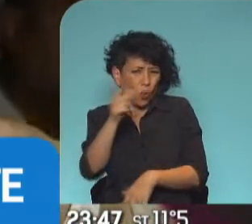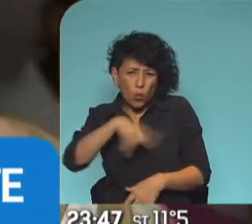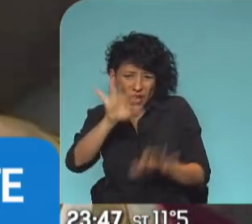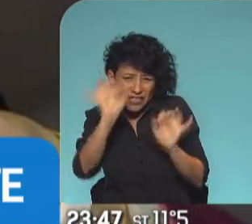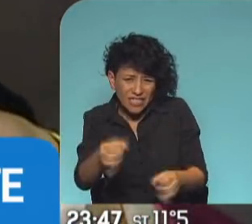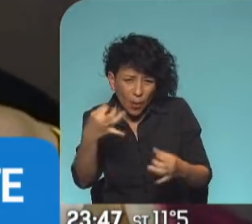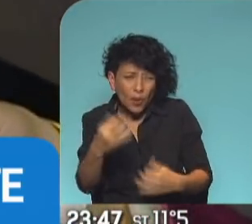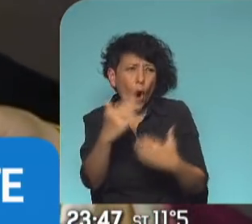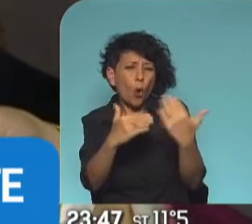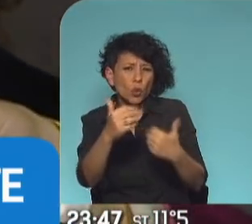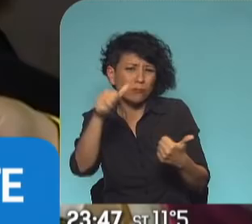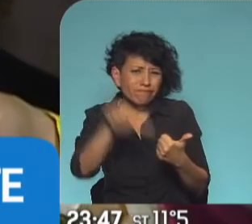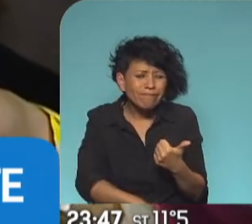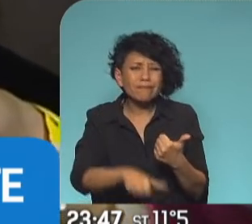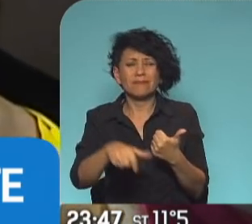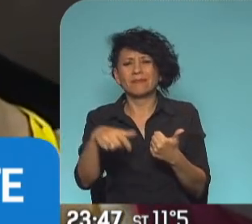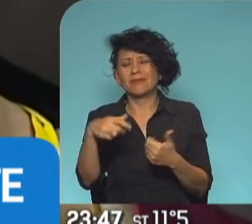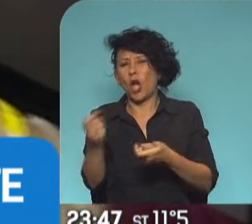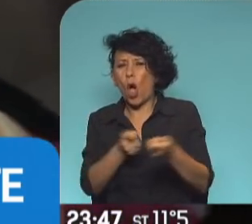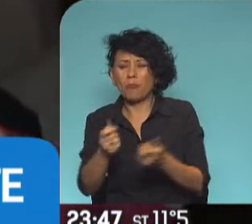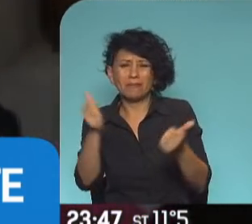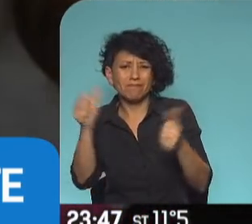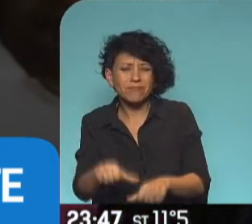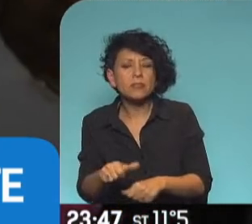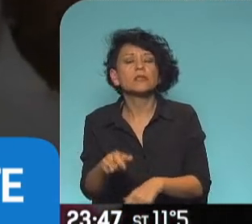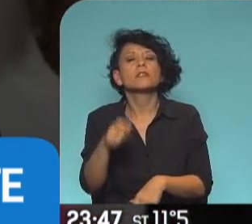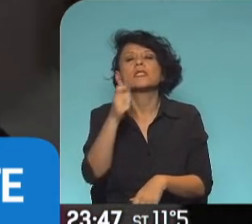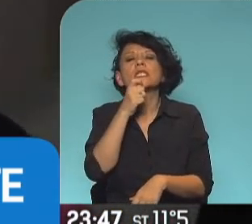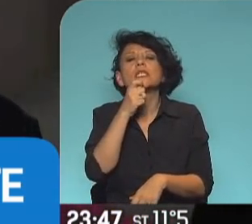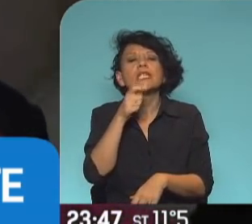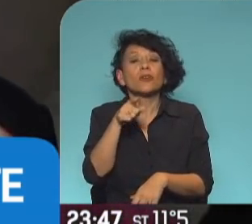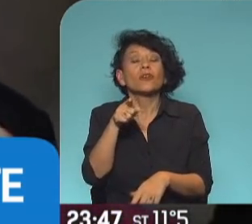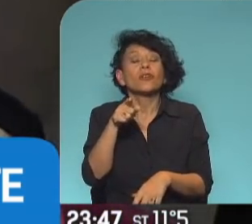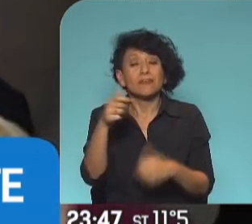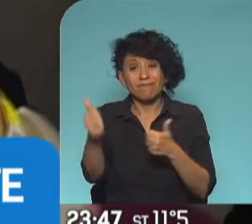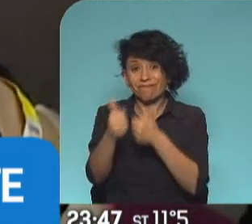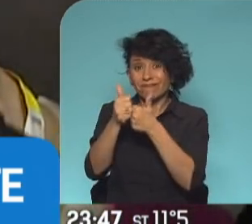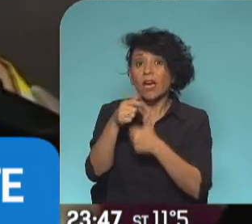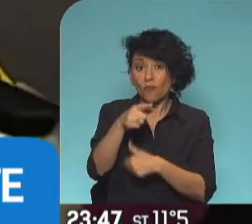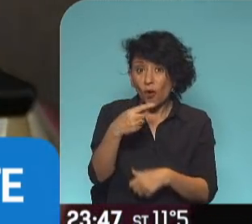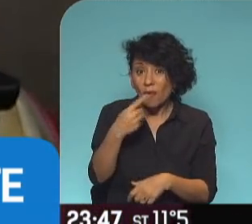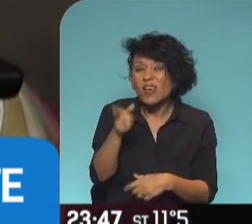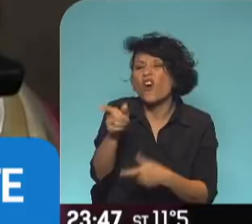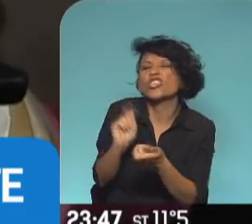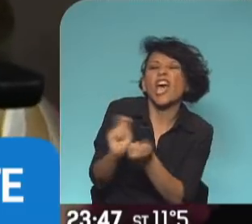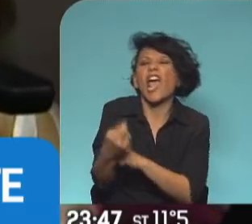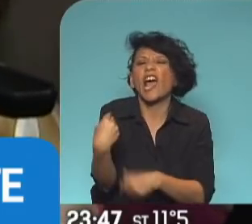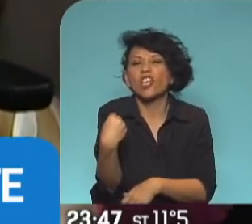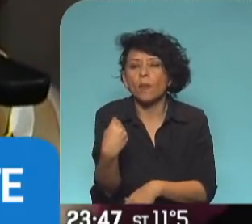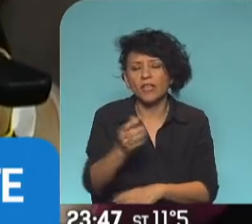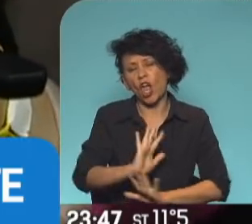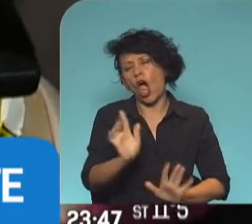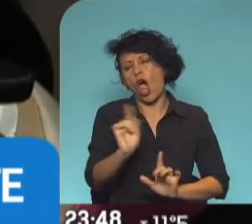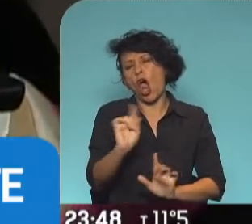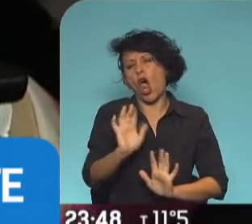de la construcción, de la actividad comercial, por ejemplo. Si se lo cruza, ¿usted le preguntaría en qué se convirtió? A mí me gusta andar con reproches ni